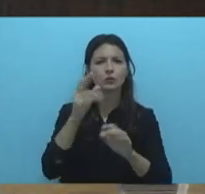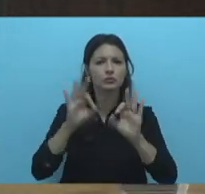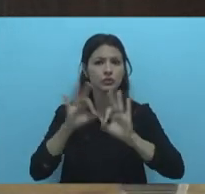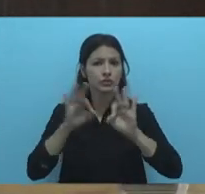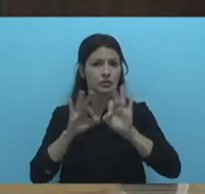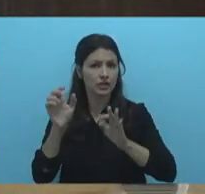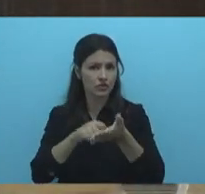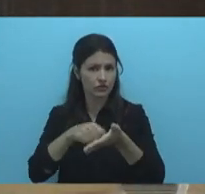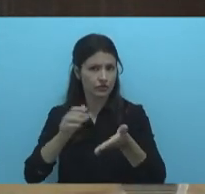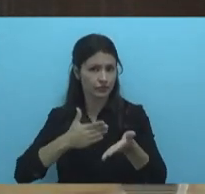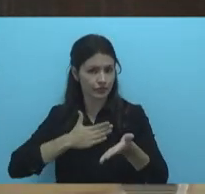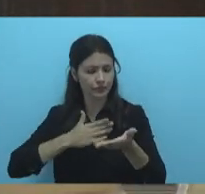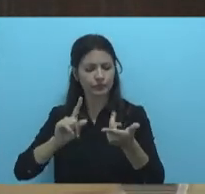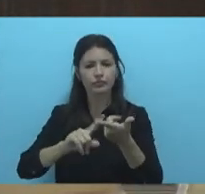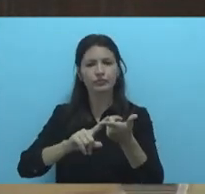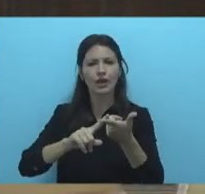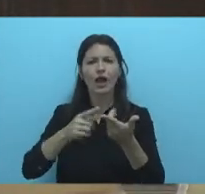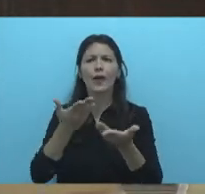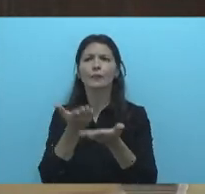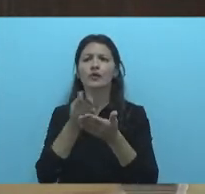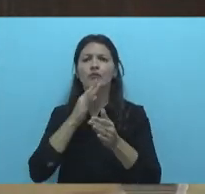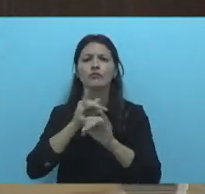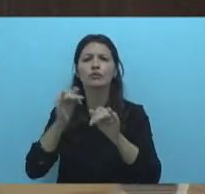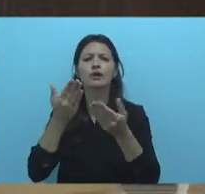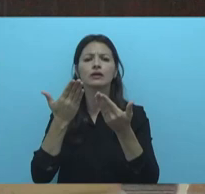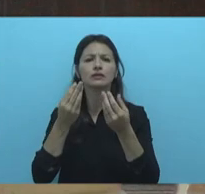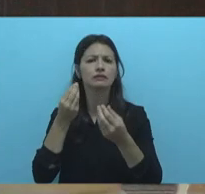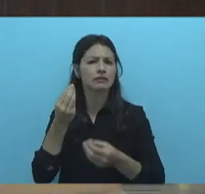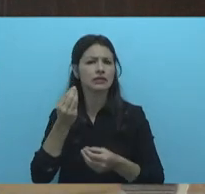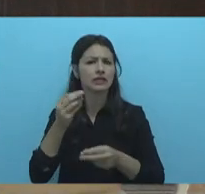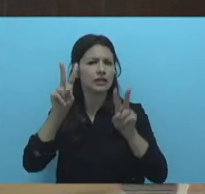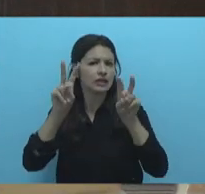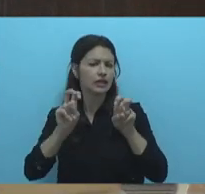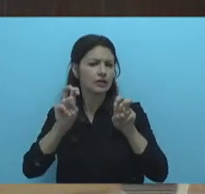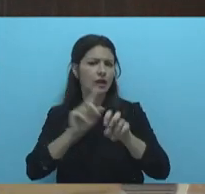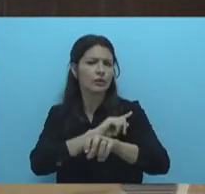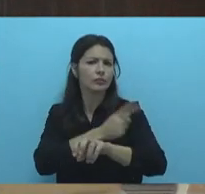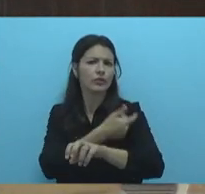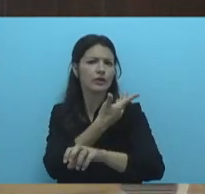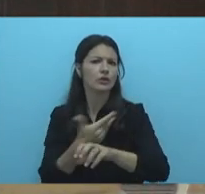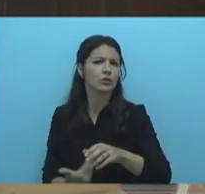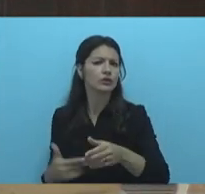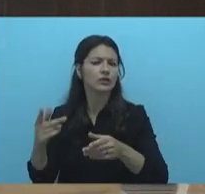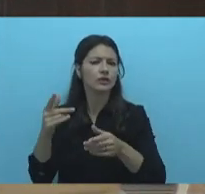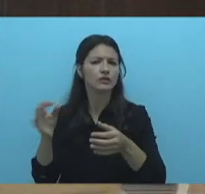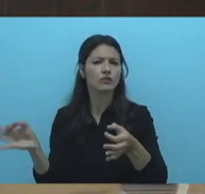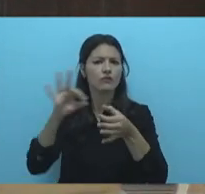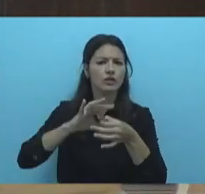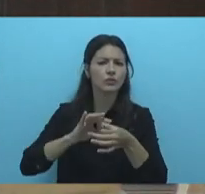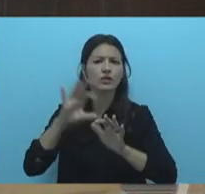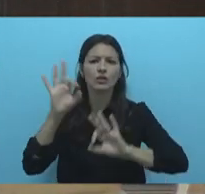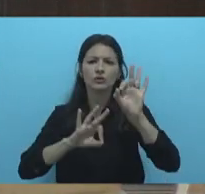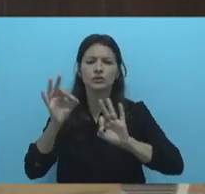autoría, en lo que tiene que ver con un pedido de informe acerca de la relación del Poder Ejecutivo y el proyecto